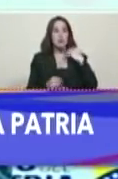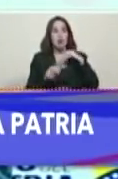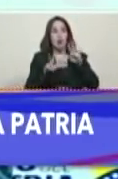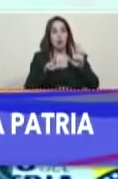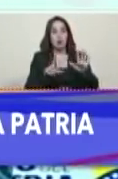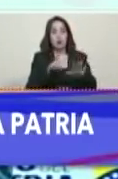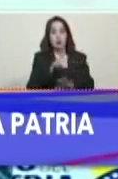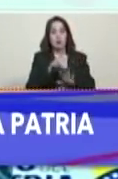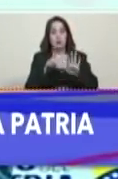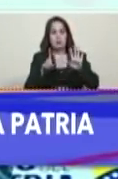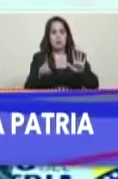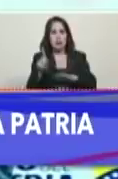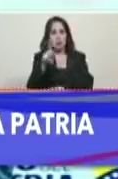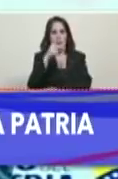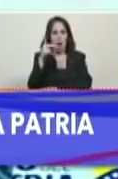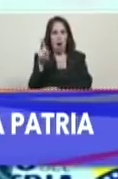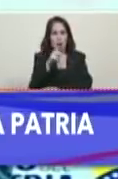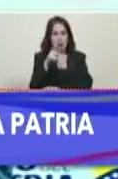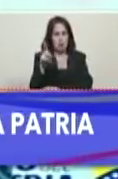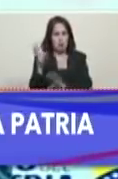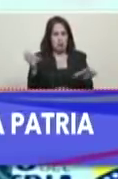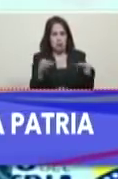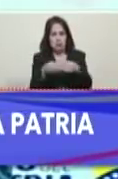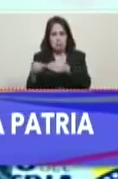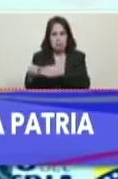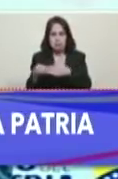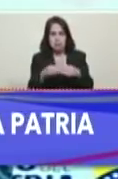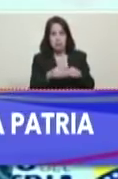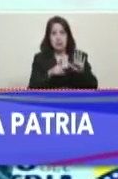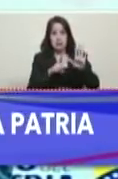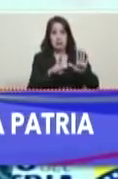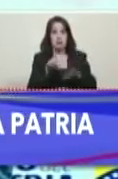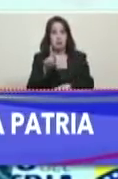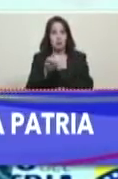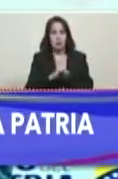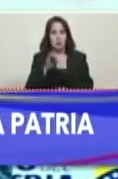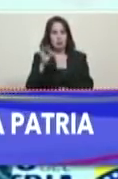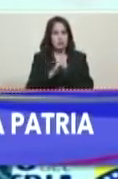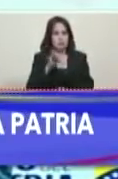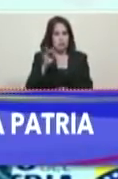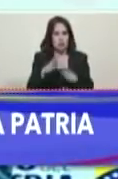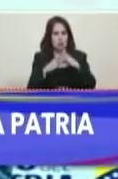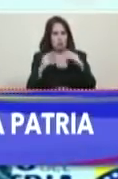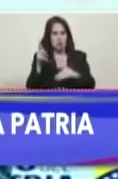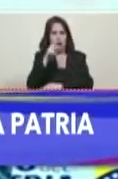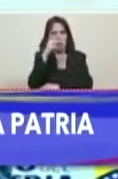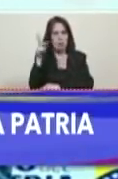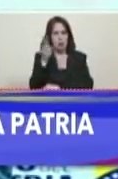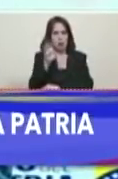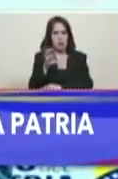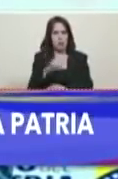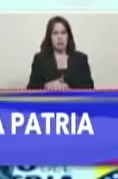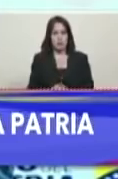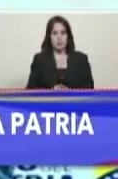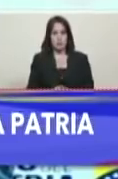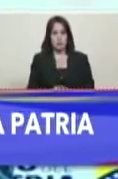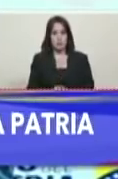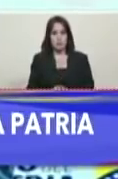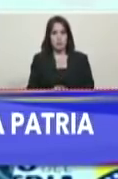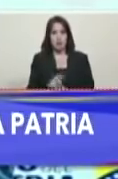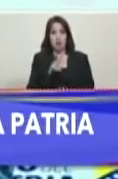816 parroquias, que constituye el 61% de las parroquias del país.